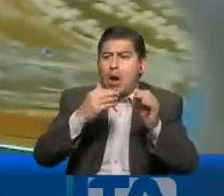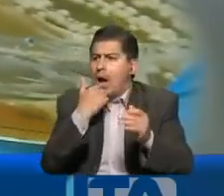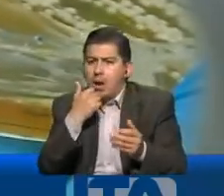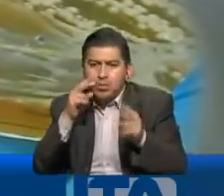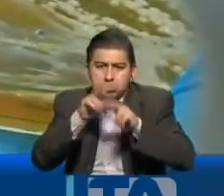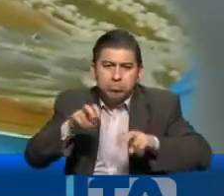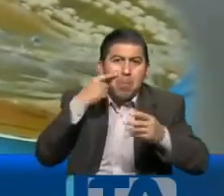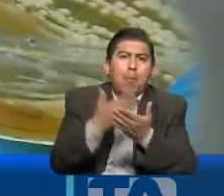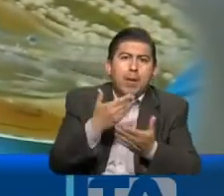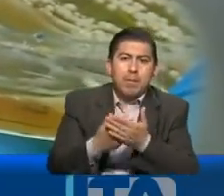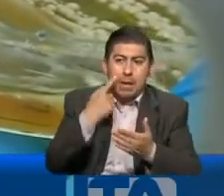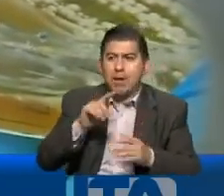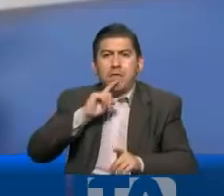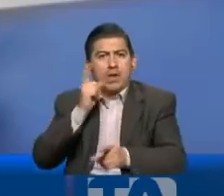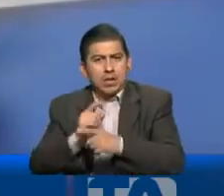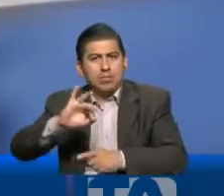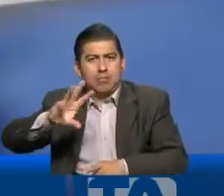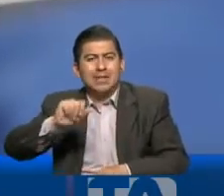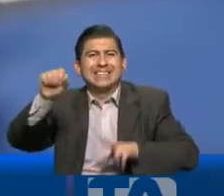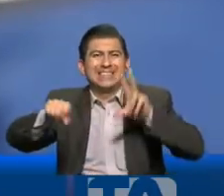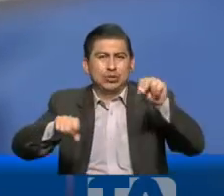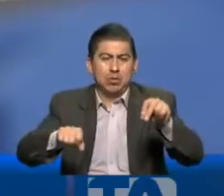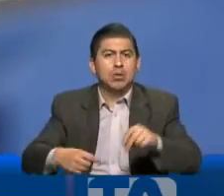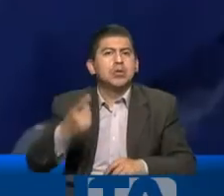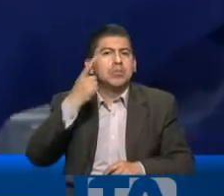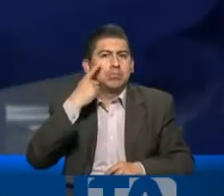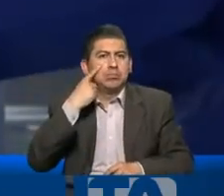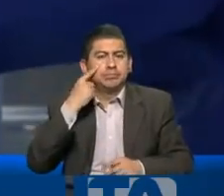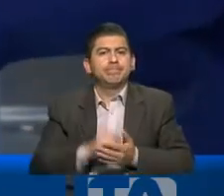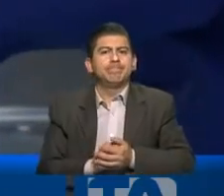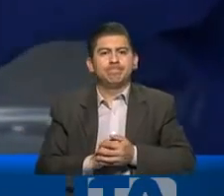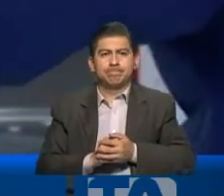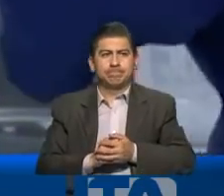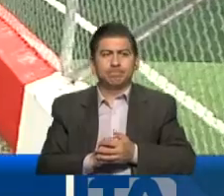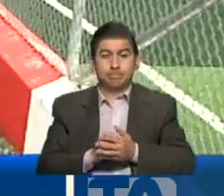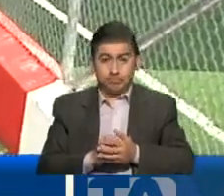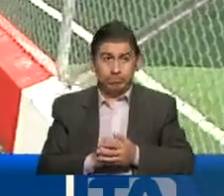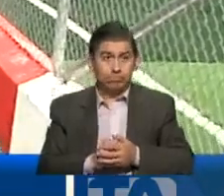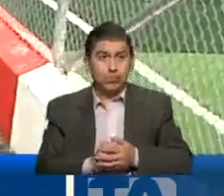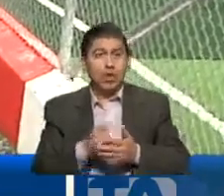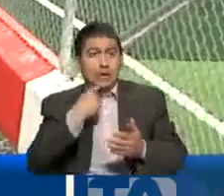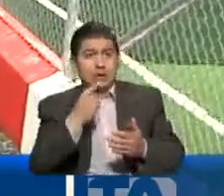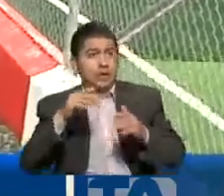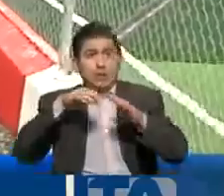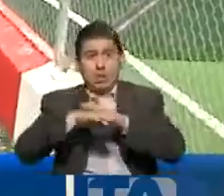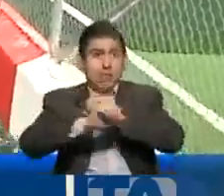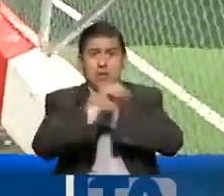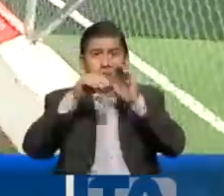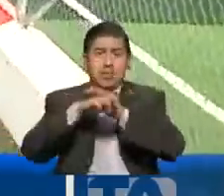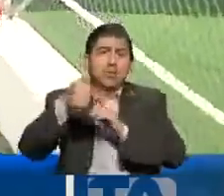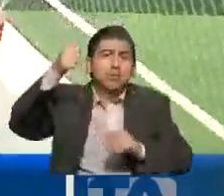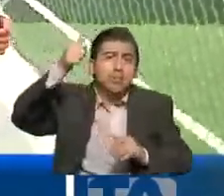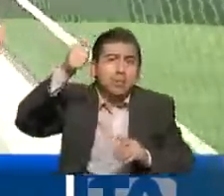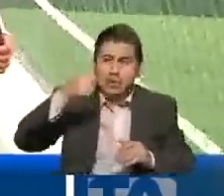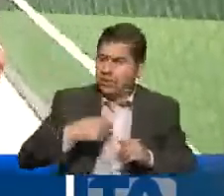la compra de pruebas para detección de COVID-19 para la capital. Yunda dice que llegaron a su casa en la madrugada, le